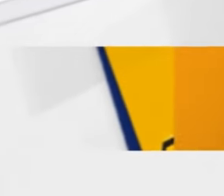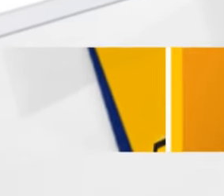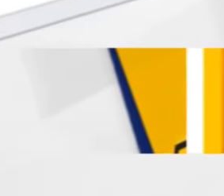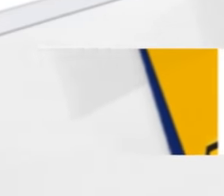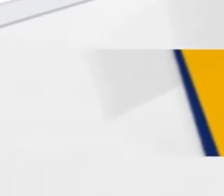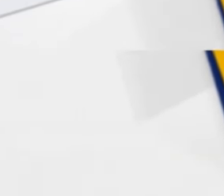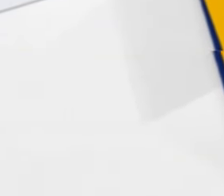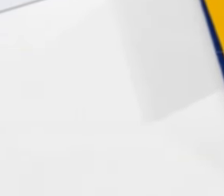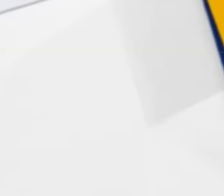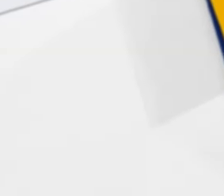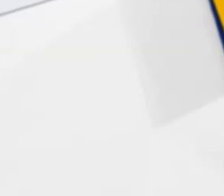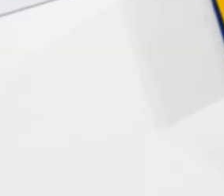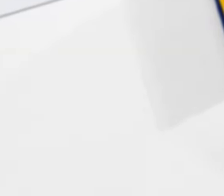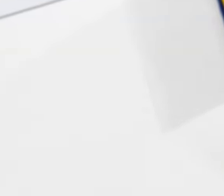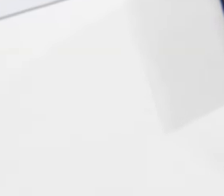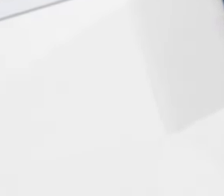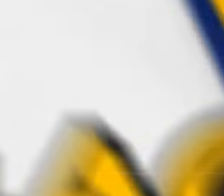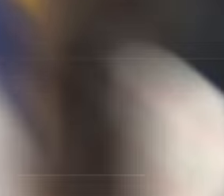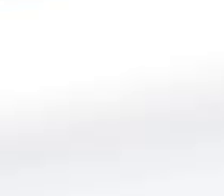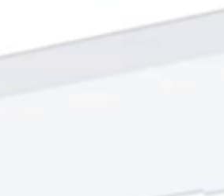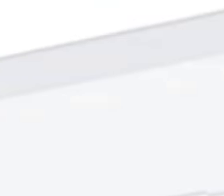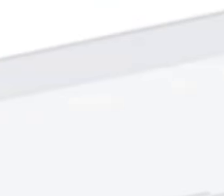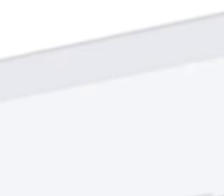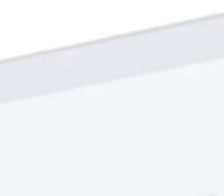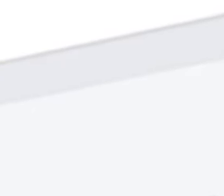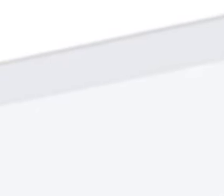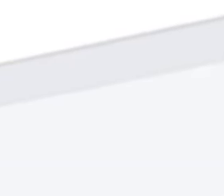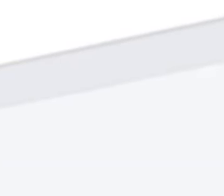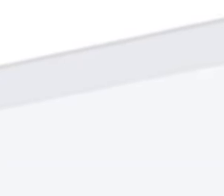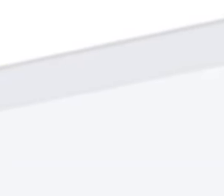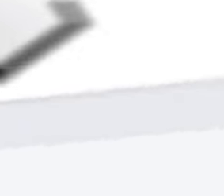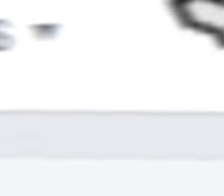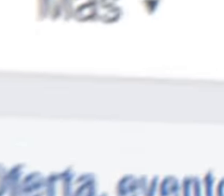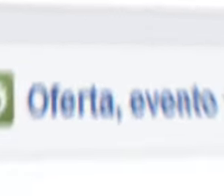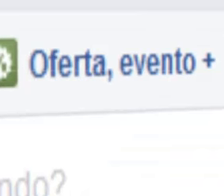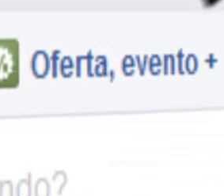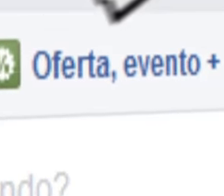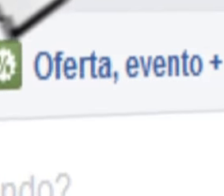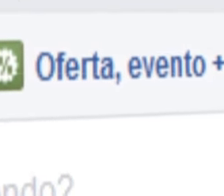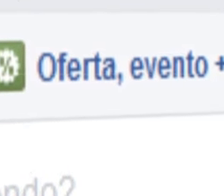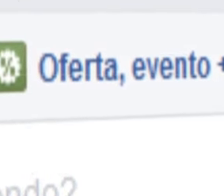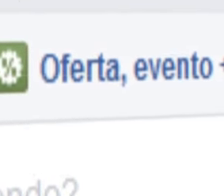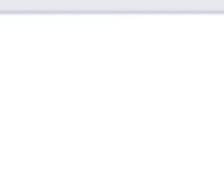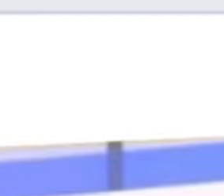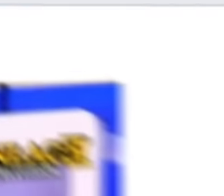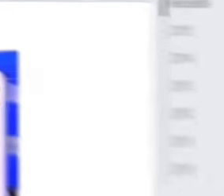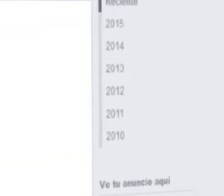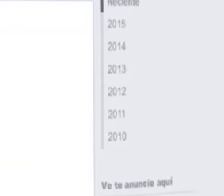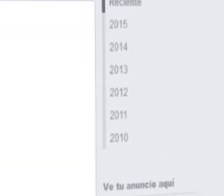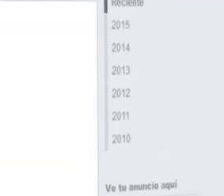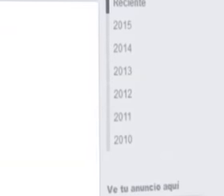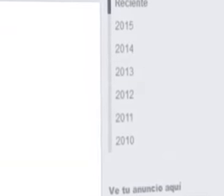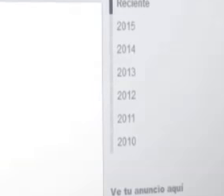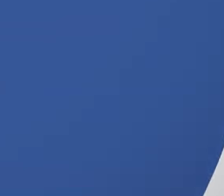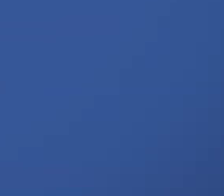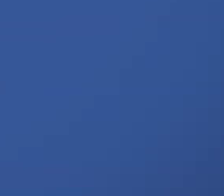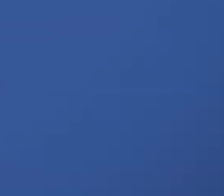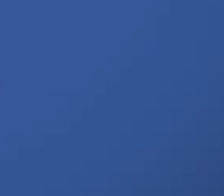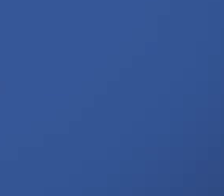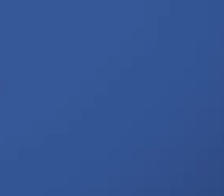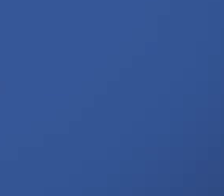busca Enlace Televisión Barranca Bermeja. Segundo, clic en Me Gusta. Tercero, entra a Señal en Vivo y listo. Son solo